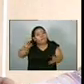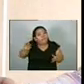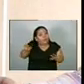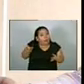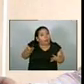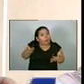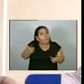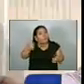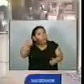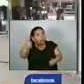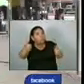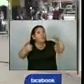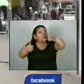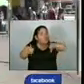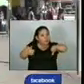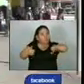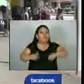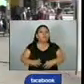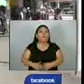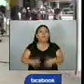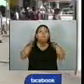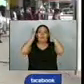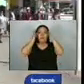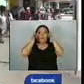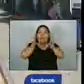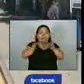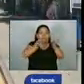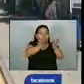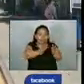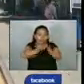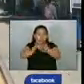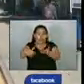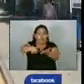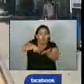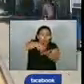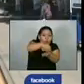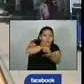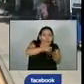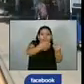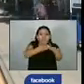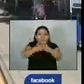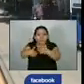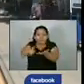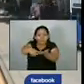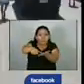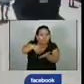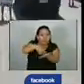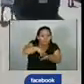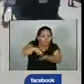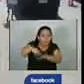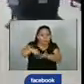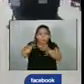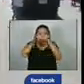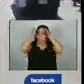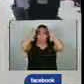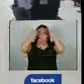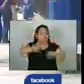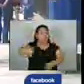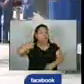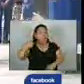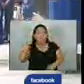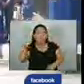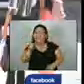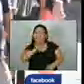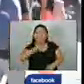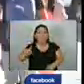correcto y lo que es incorrecto En cuanto a la medida de la reorganización municipal a nivel nacional aseguró que no es la decisión adecuada